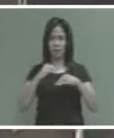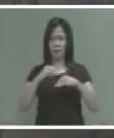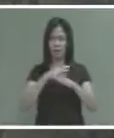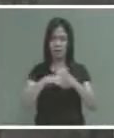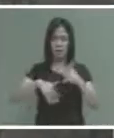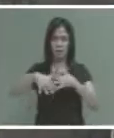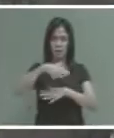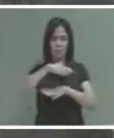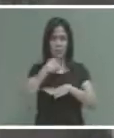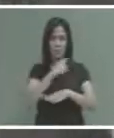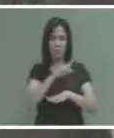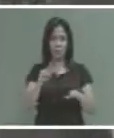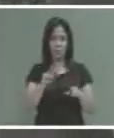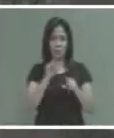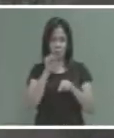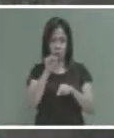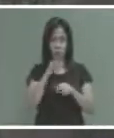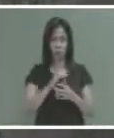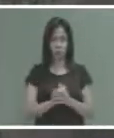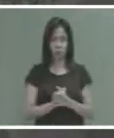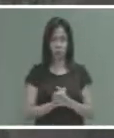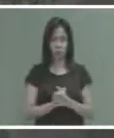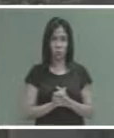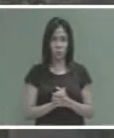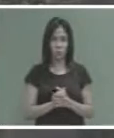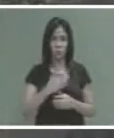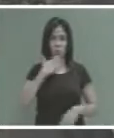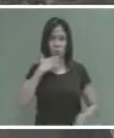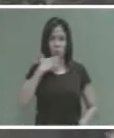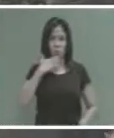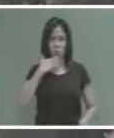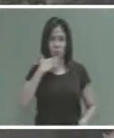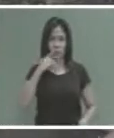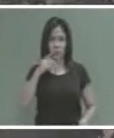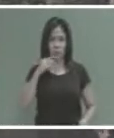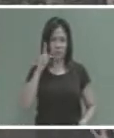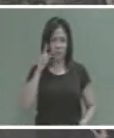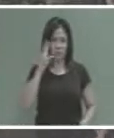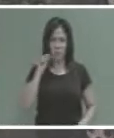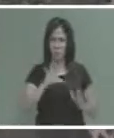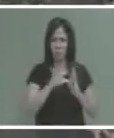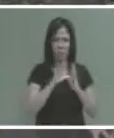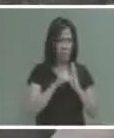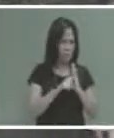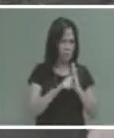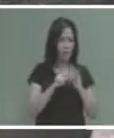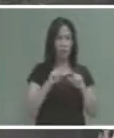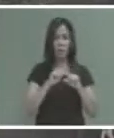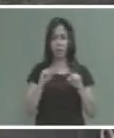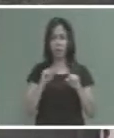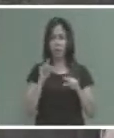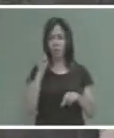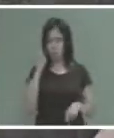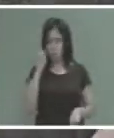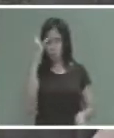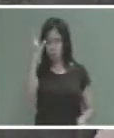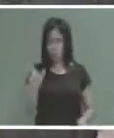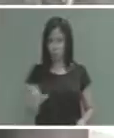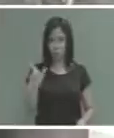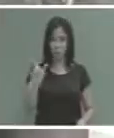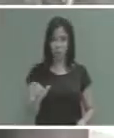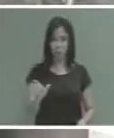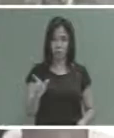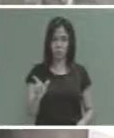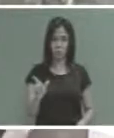tú que fuiste parte no de una juventud con delincuencia, ni mucho menos, pero sí alguien